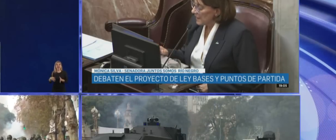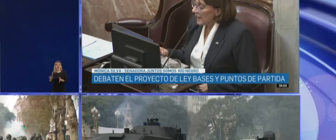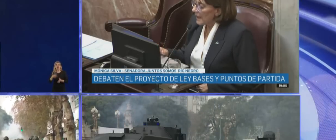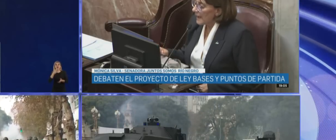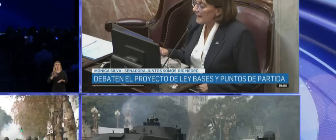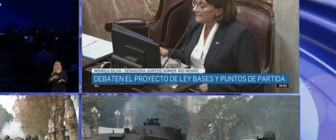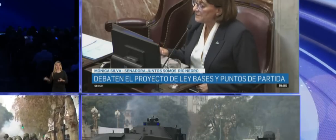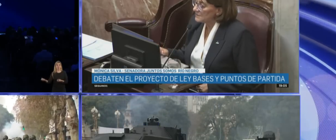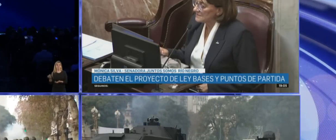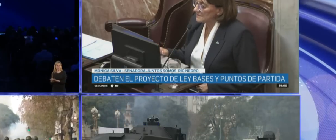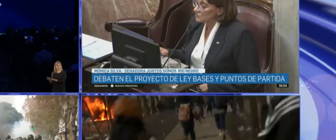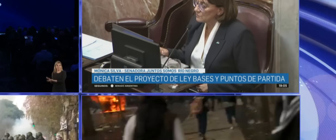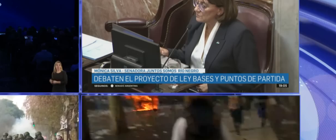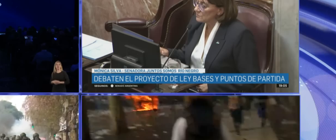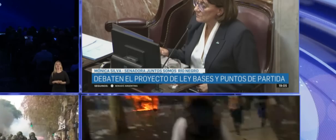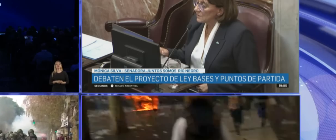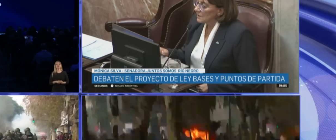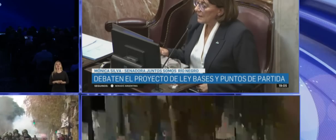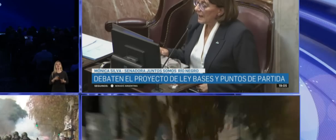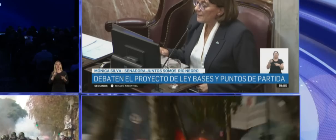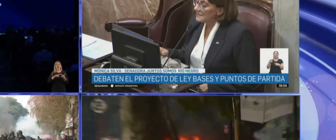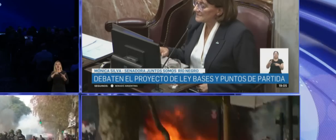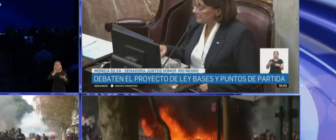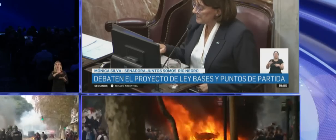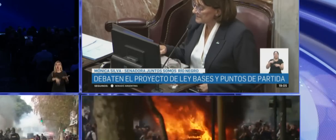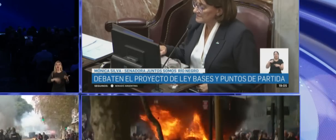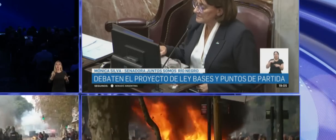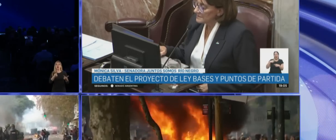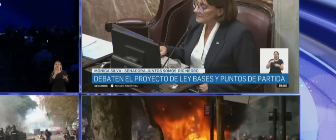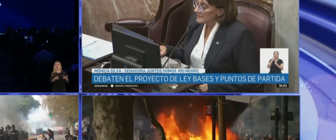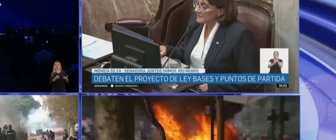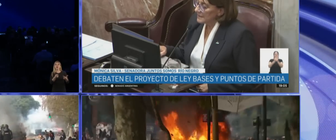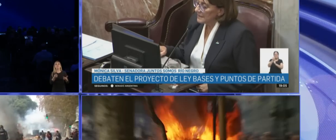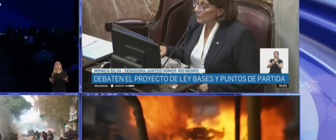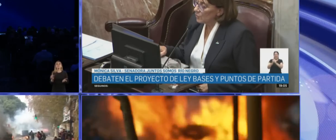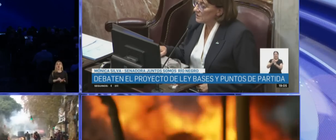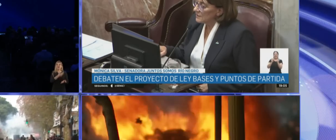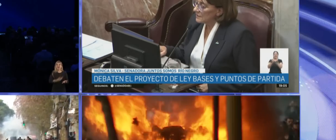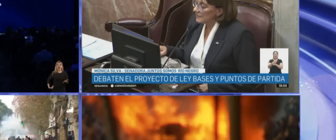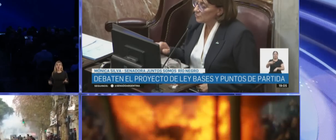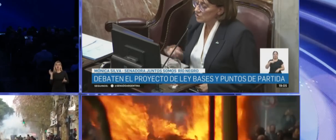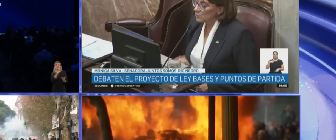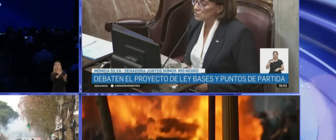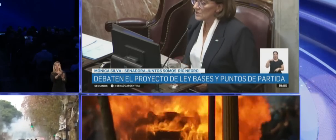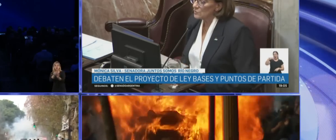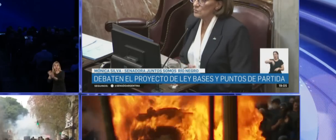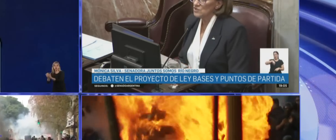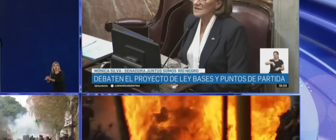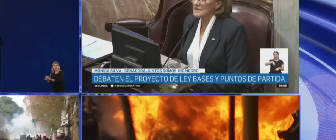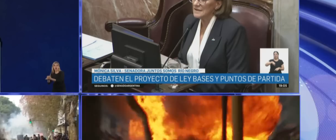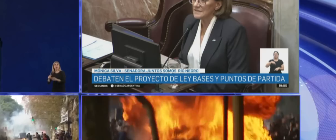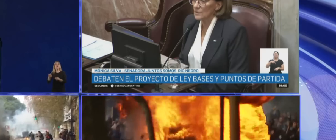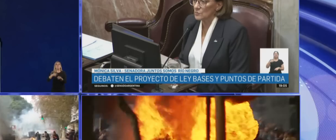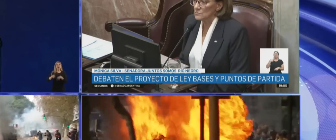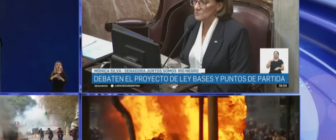impuestos. En el plano teórico, porque por definición, a mayor intervención estatal, menos libres son los mercados y